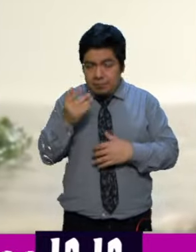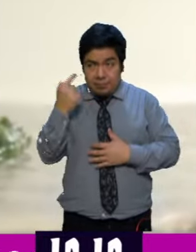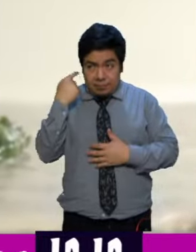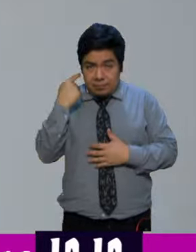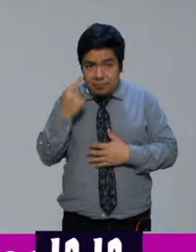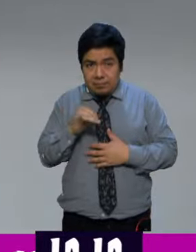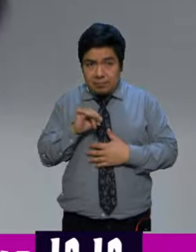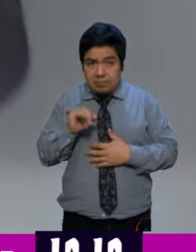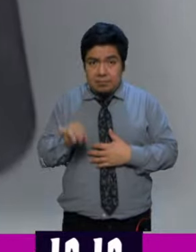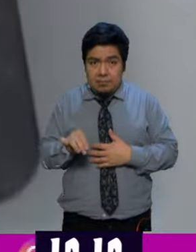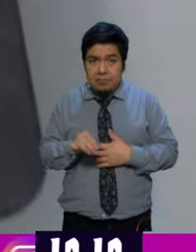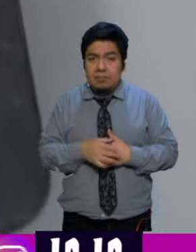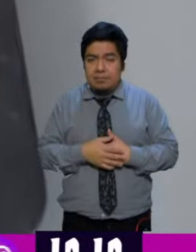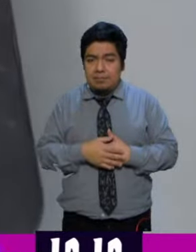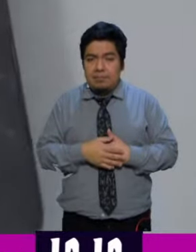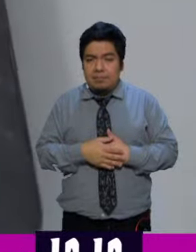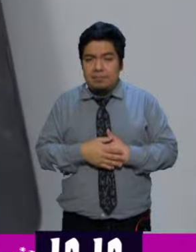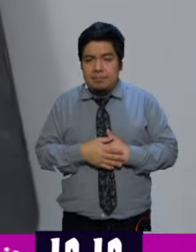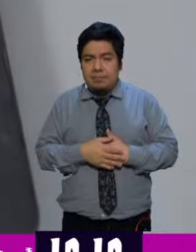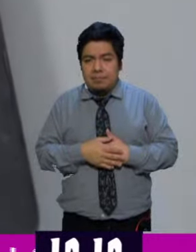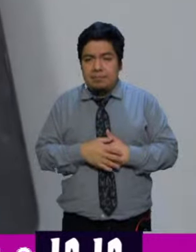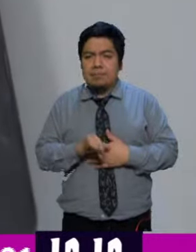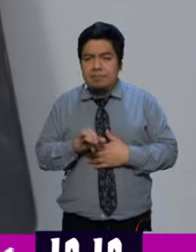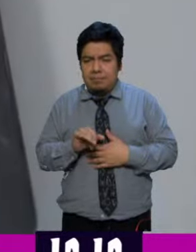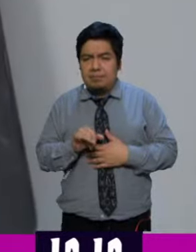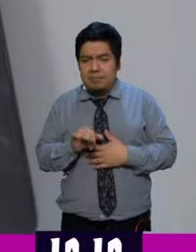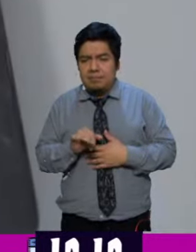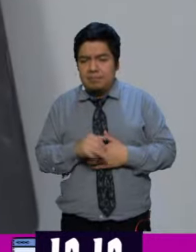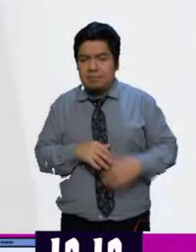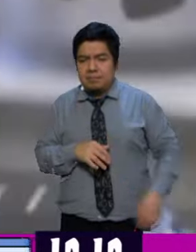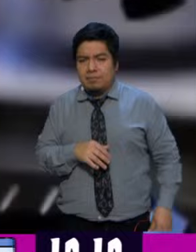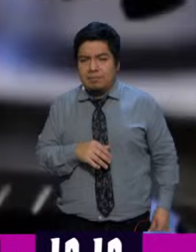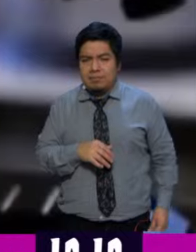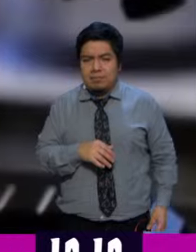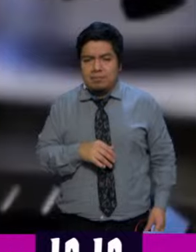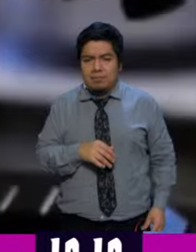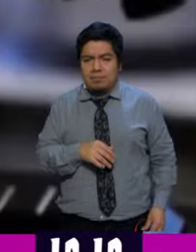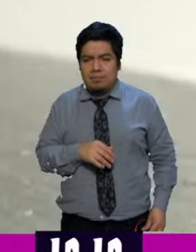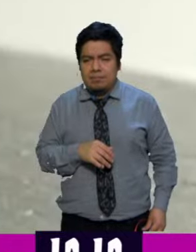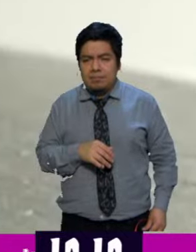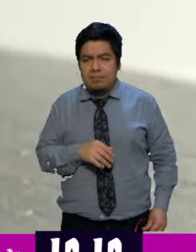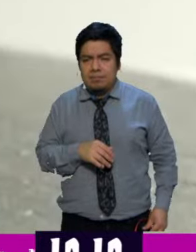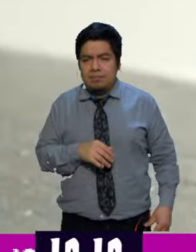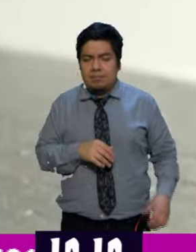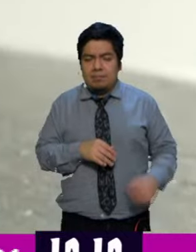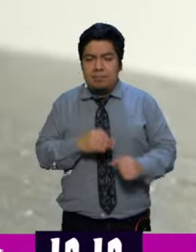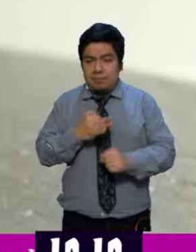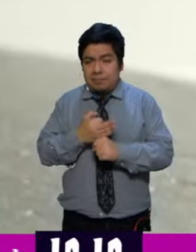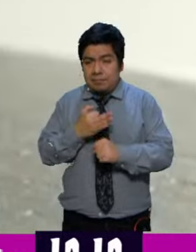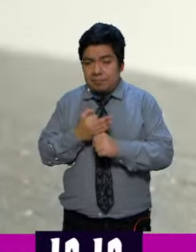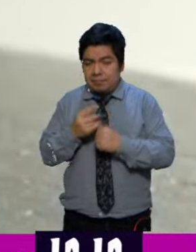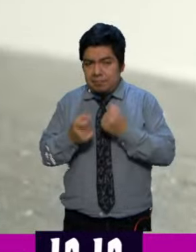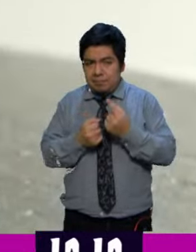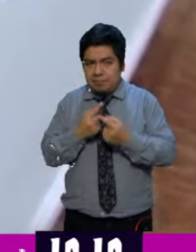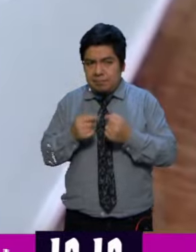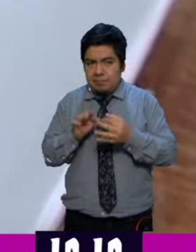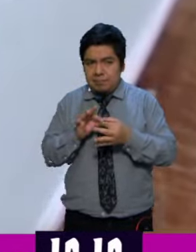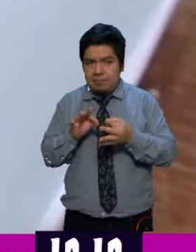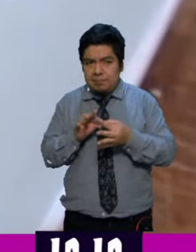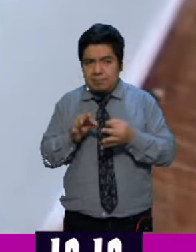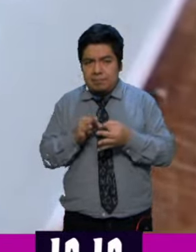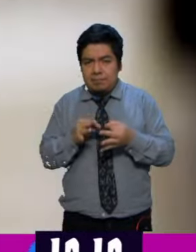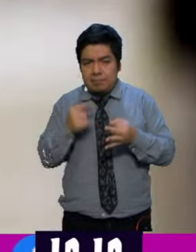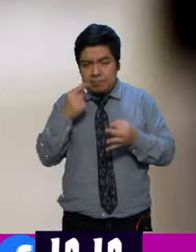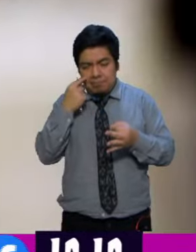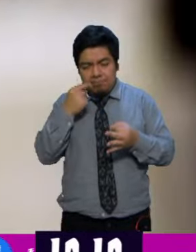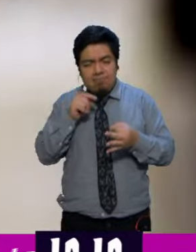Rafita? Sí, lo escucho, pero no los veo. Perfecto. No te apures. De todas maneras, lo que ibas a ver es muy feo. Quedaste con cara